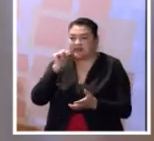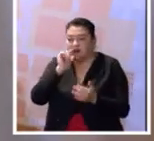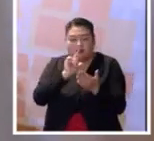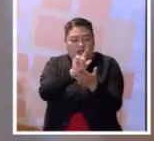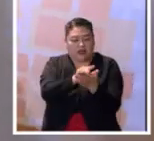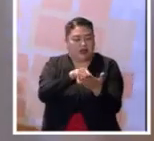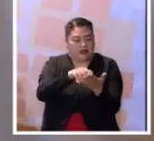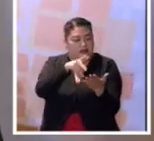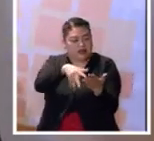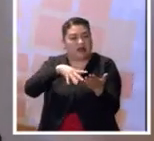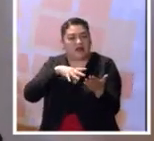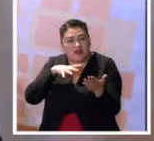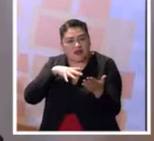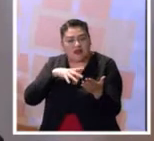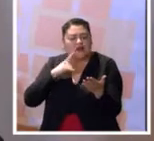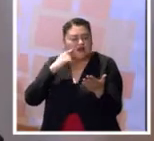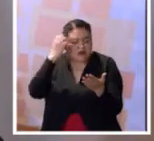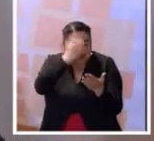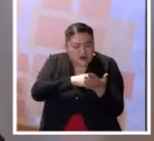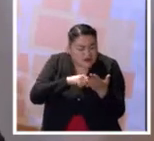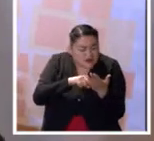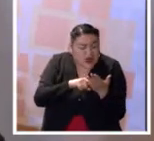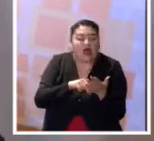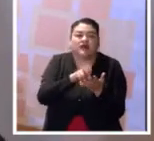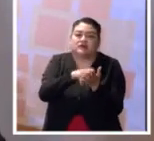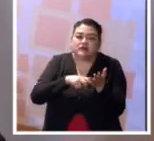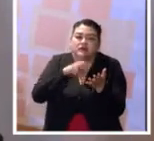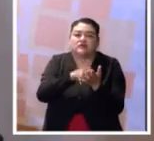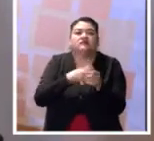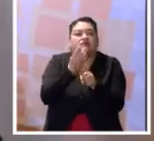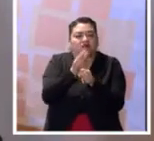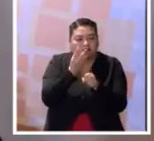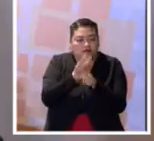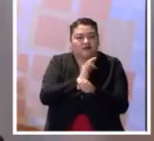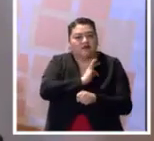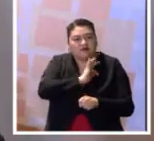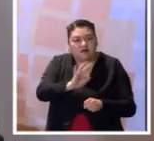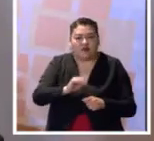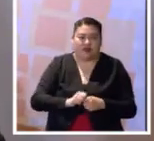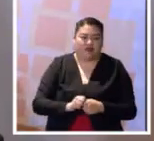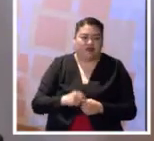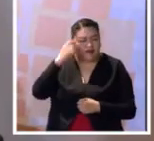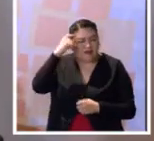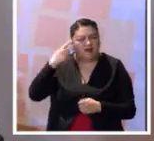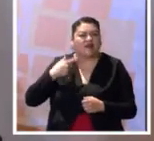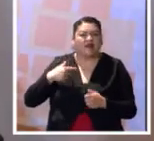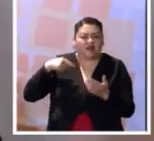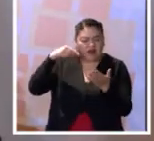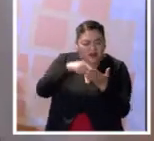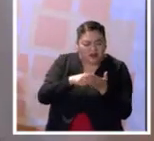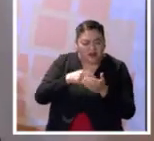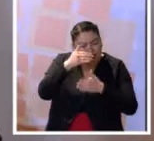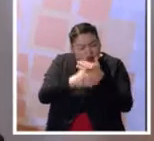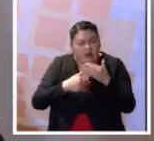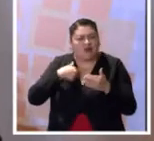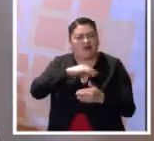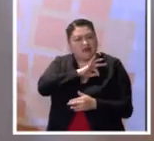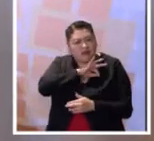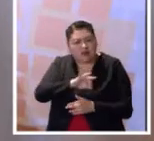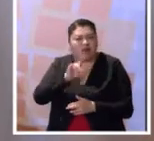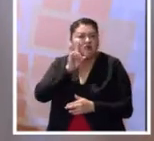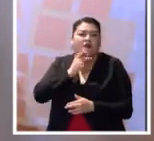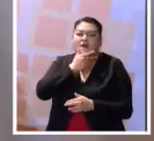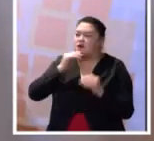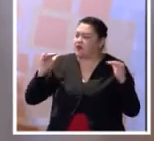normas, las prácticas, para que efectivamente logremos la paridad, para que efectivamente logremos que hombres y